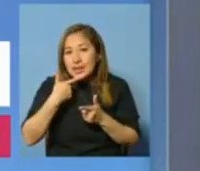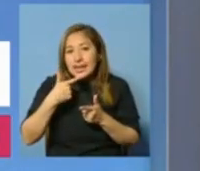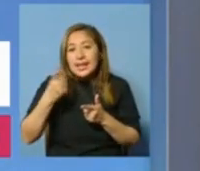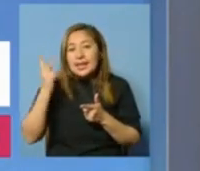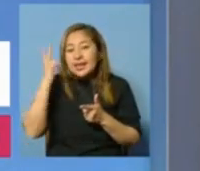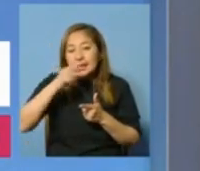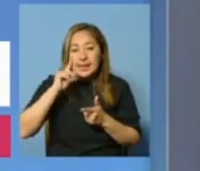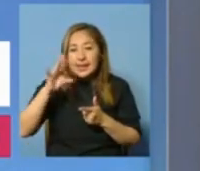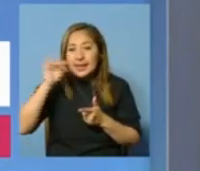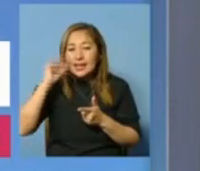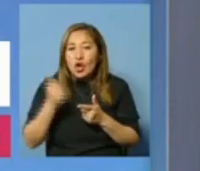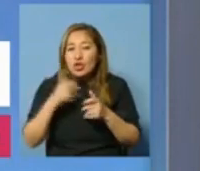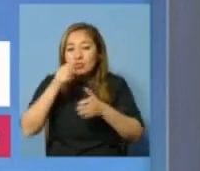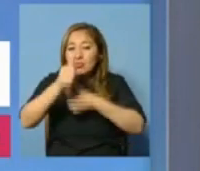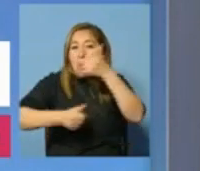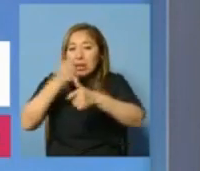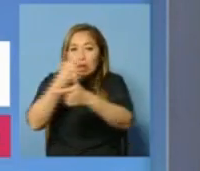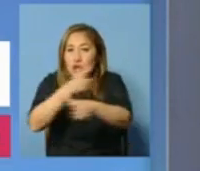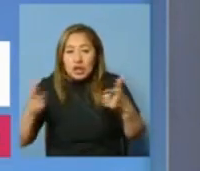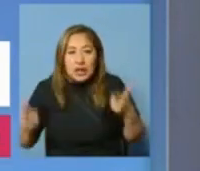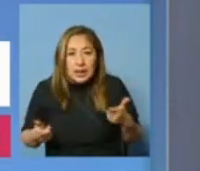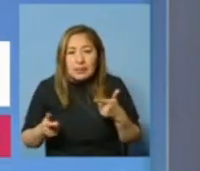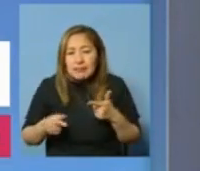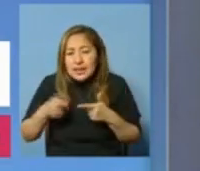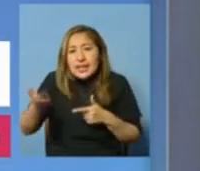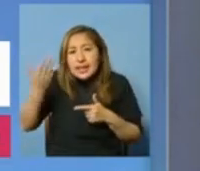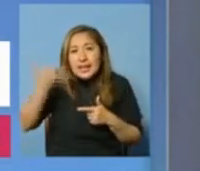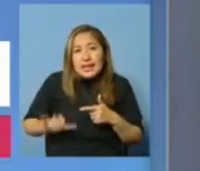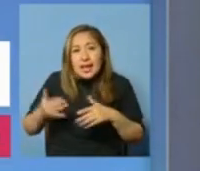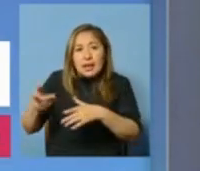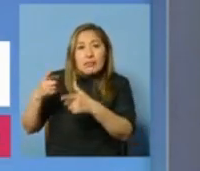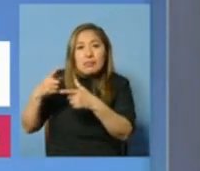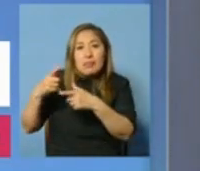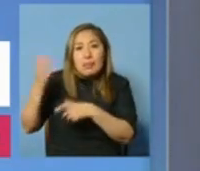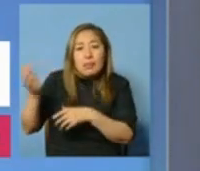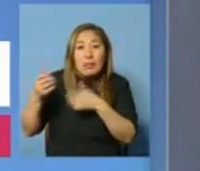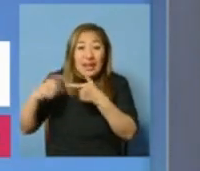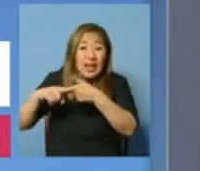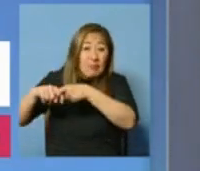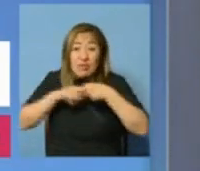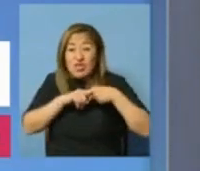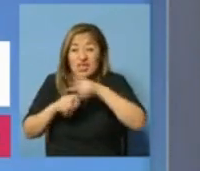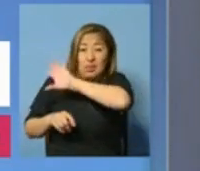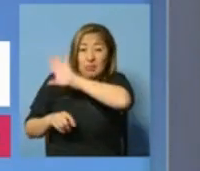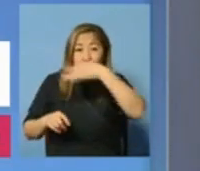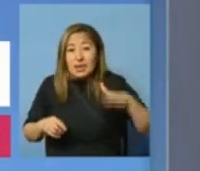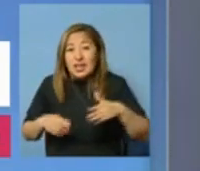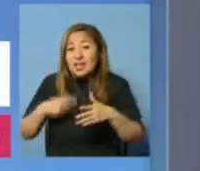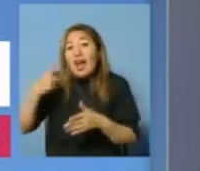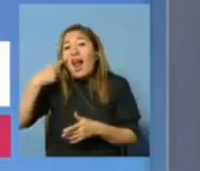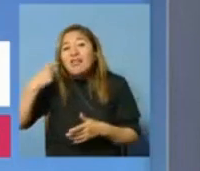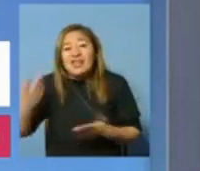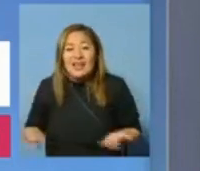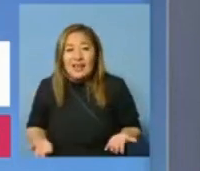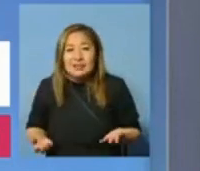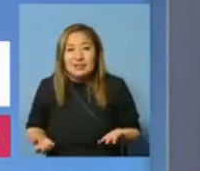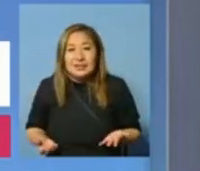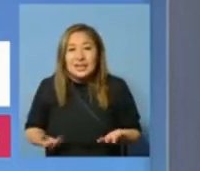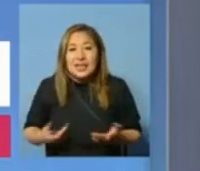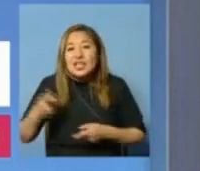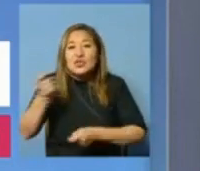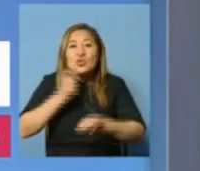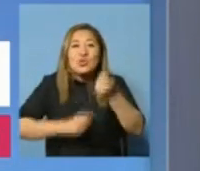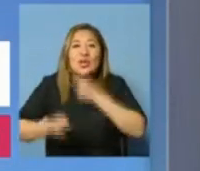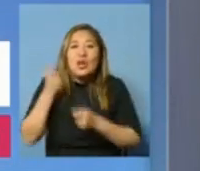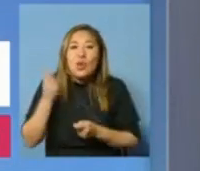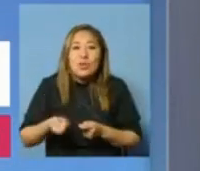que las máquinas con las que se trabajaba eran contratadas, digamos, hasta las mismas camionetas, ¿no? Contrataban las camionetas, era un negocio